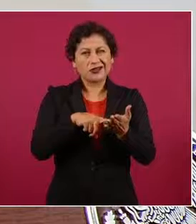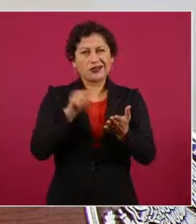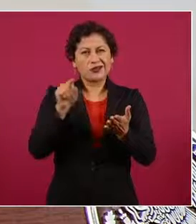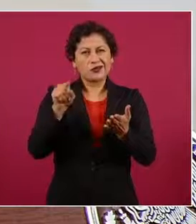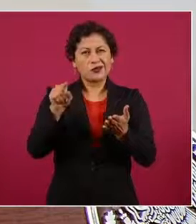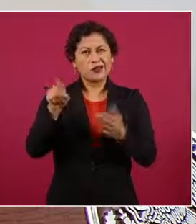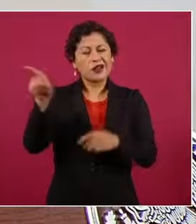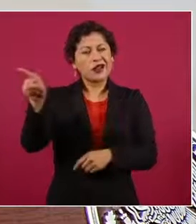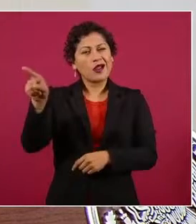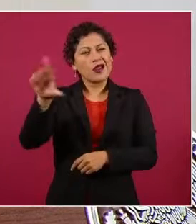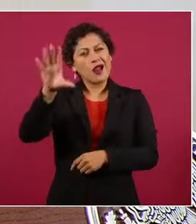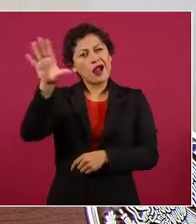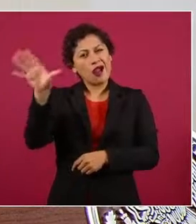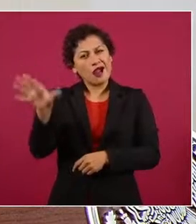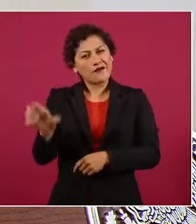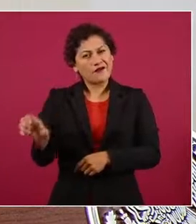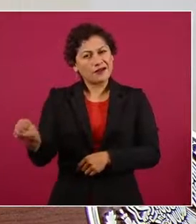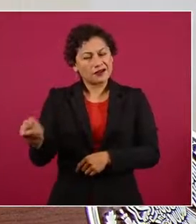de África,